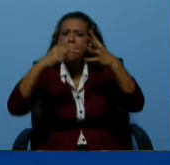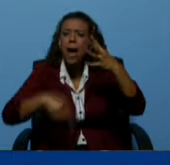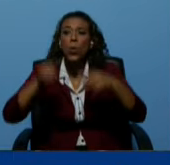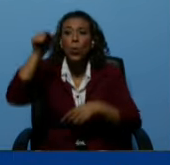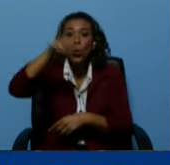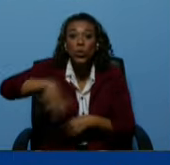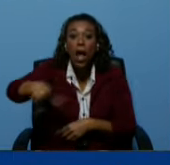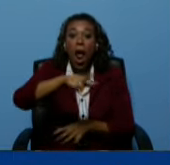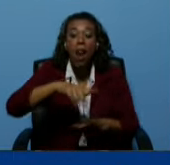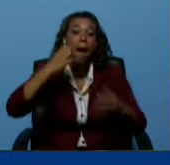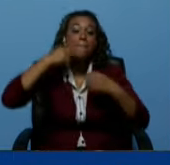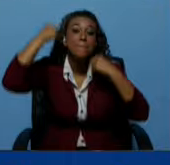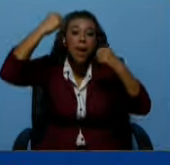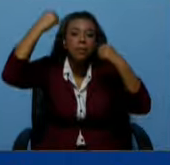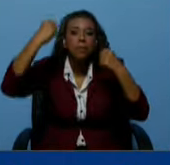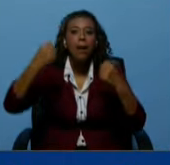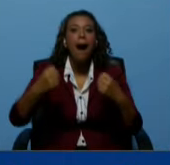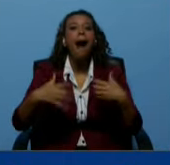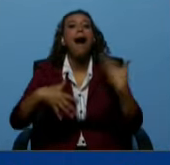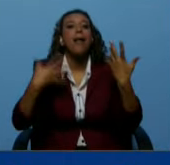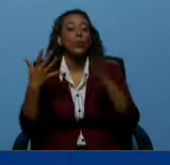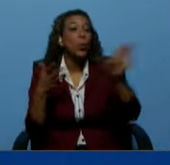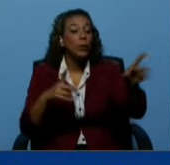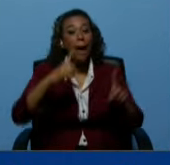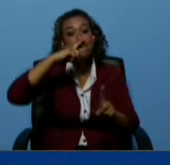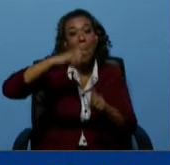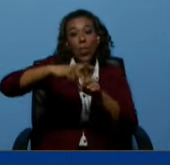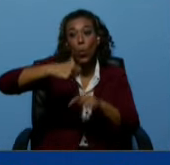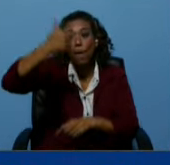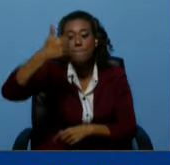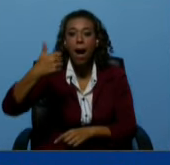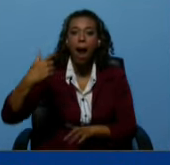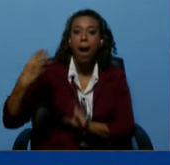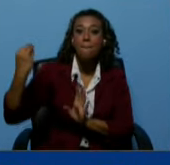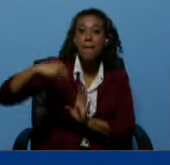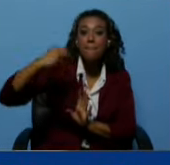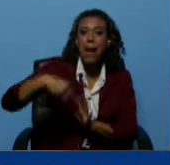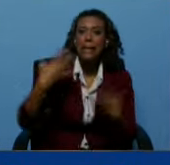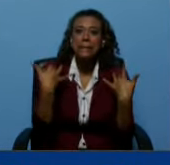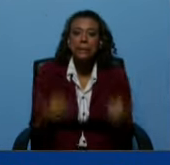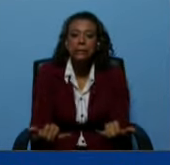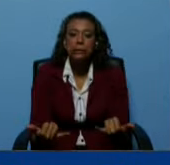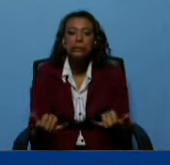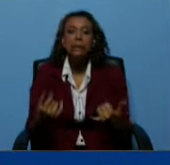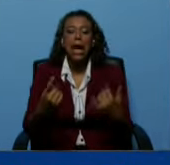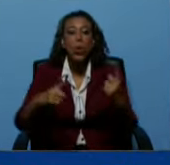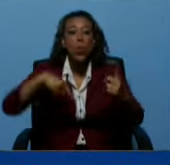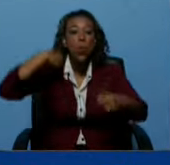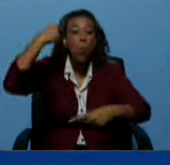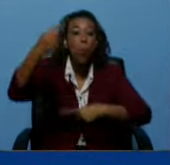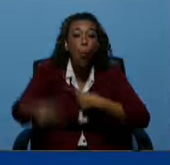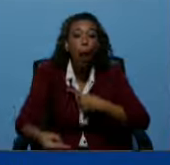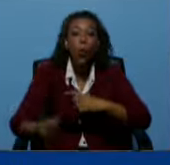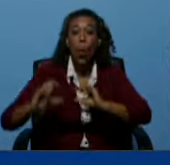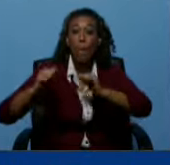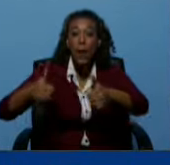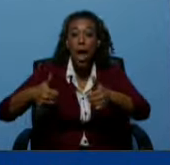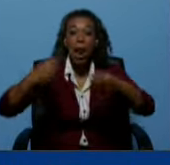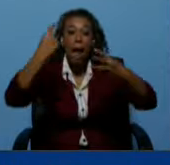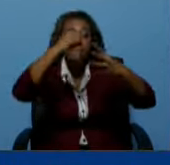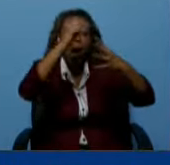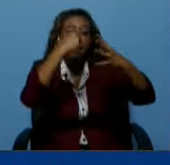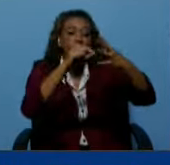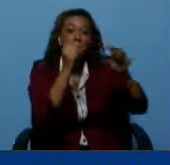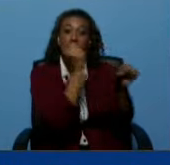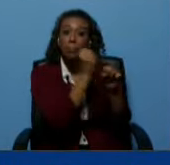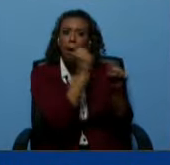ustedes en esa marcha. Y después fue a Maduro Más. Y luego, inmediatamente después de esa marcha, comenzaron una serie de frentes de